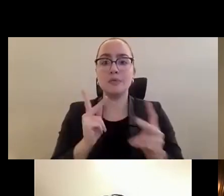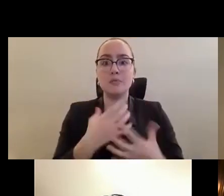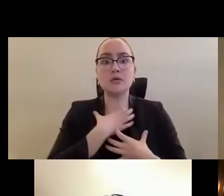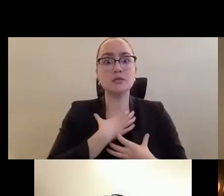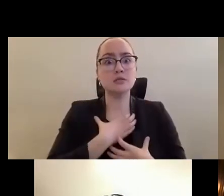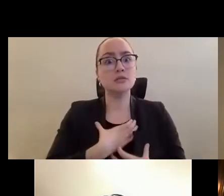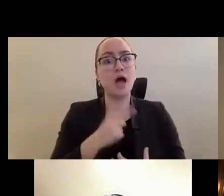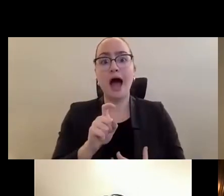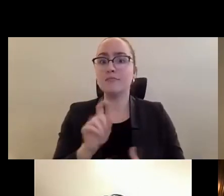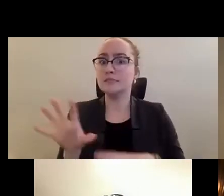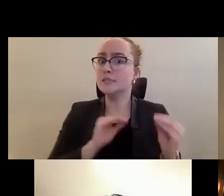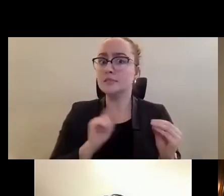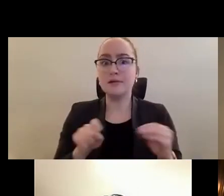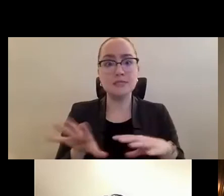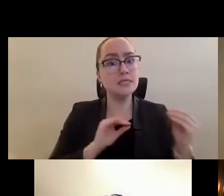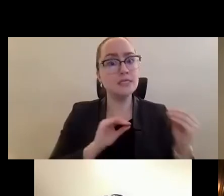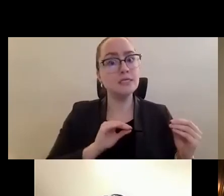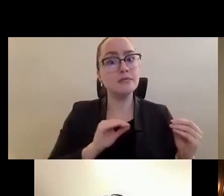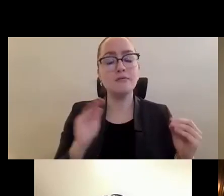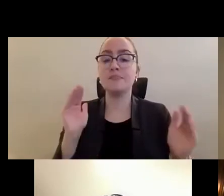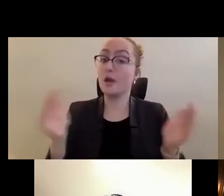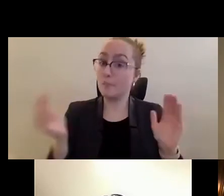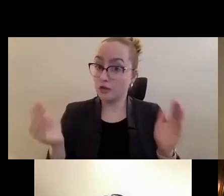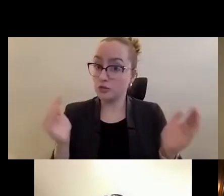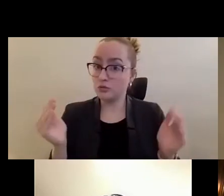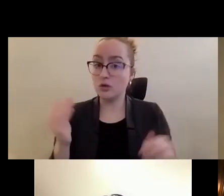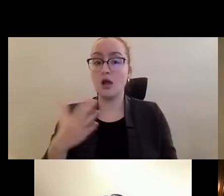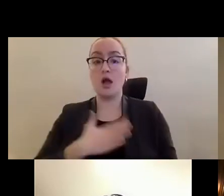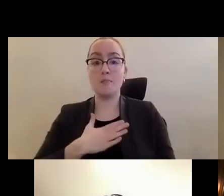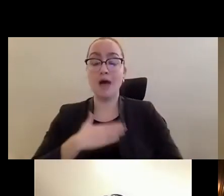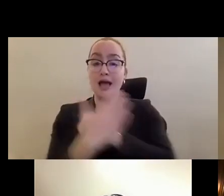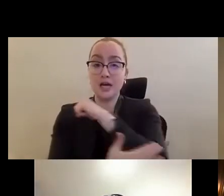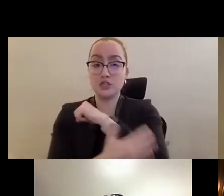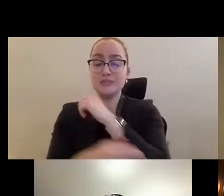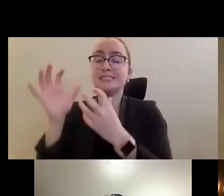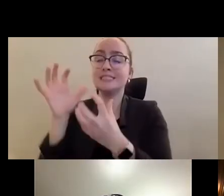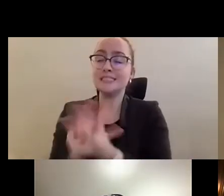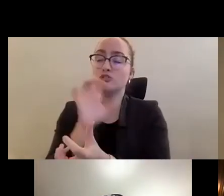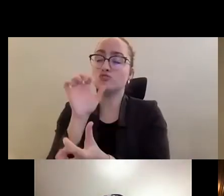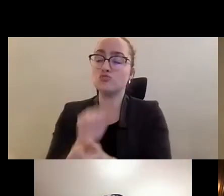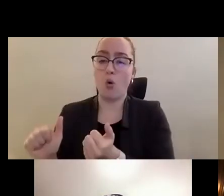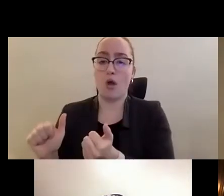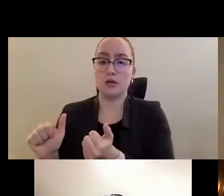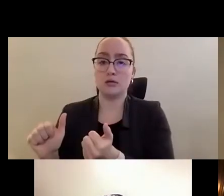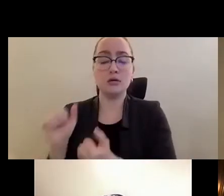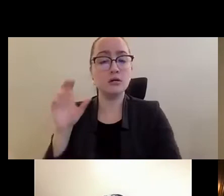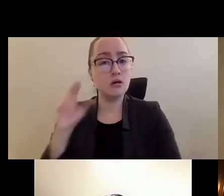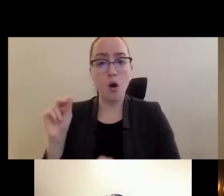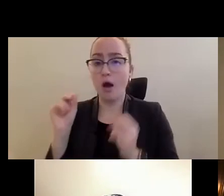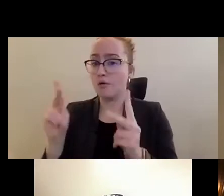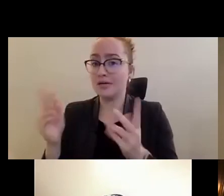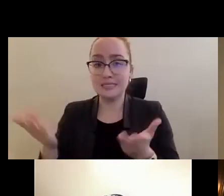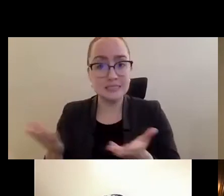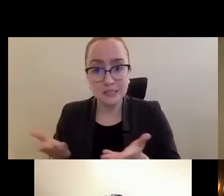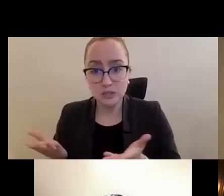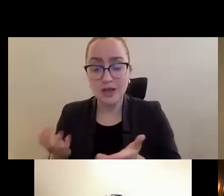Afganistán. Entonces, bueno, tenemos que ir contra de esa retórica de que gente quiere desesperadamente venir a